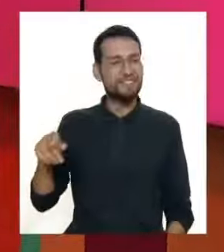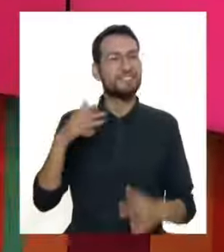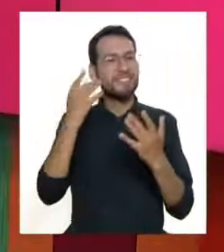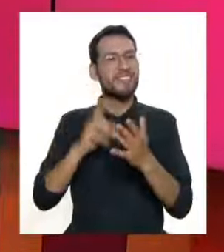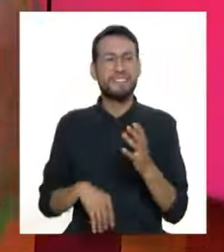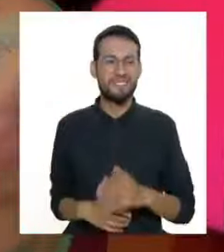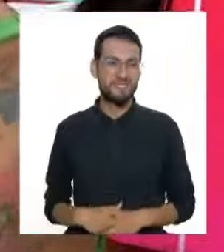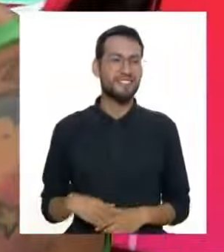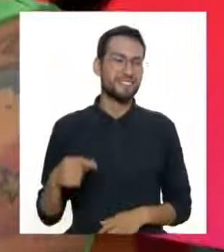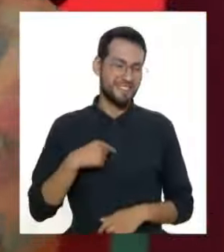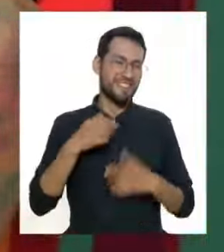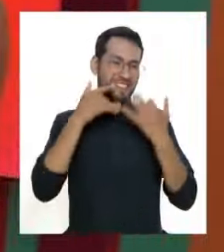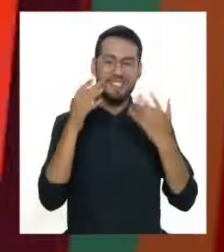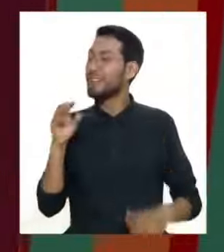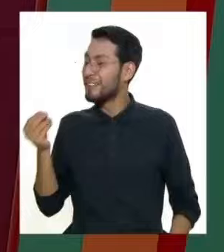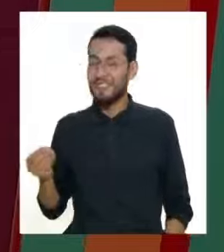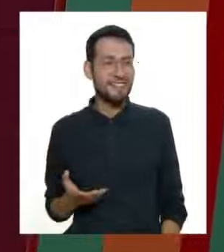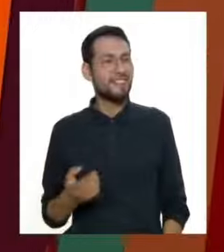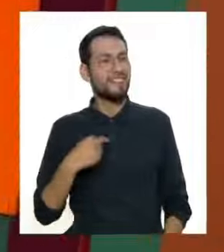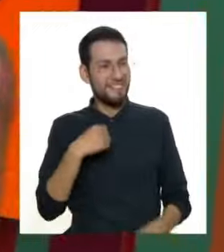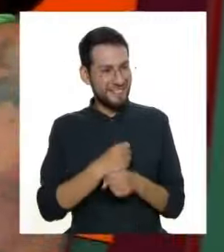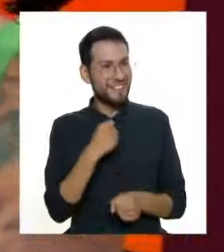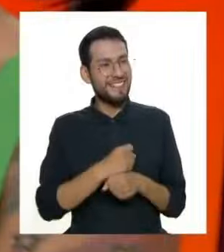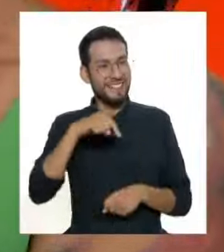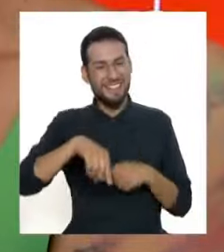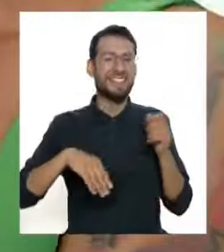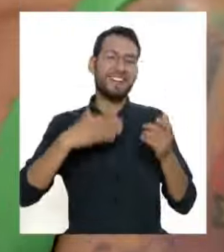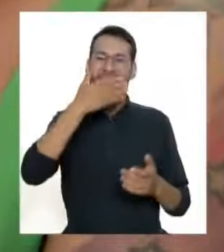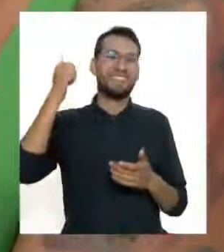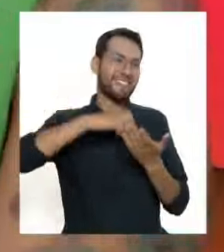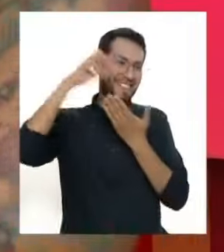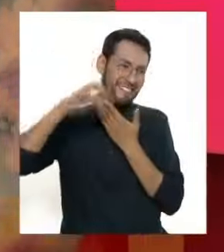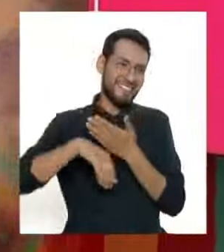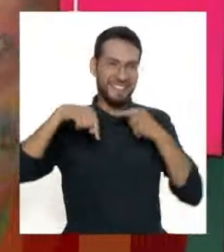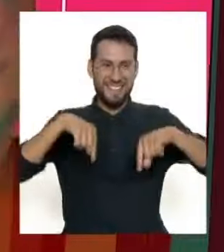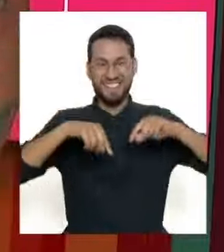felicidad. Soy feliz. ¿Por? Qué lindo. Porque trabajo en uno de los mejores programas. ¡Ah! Y ahora